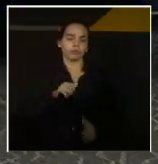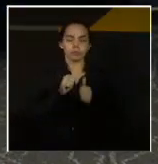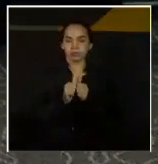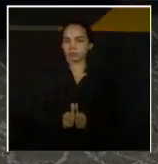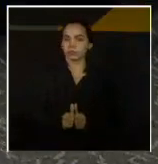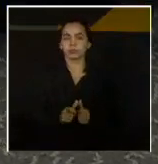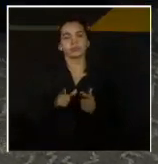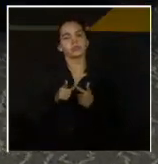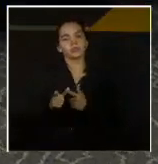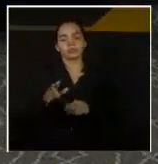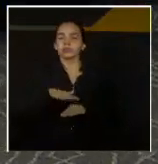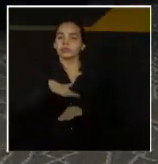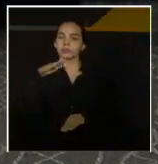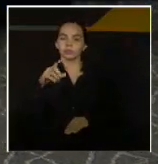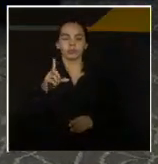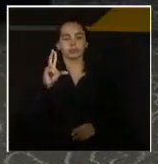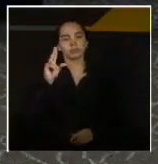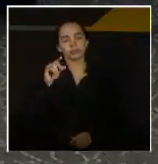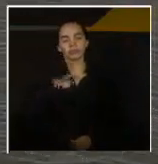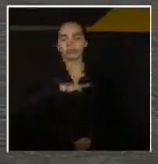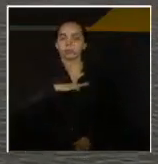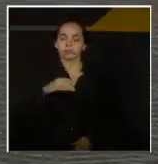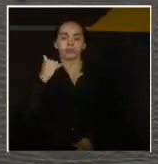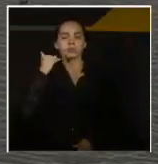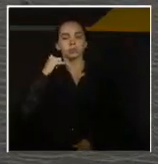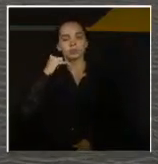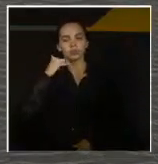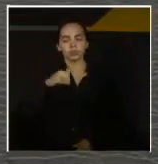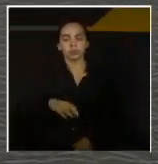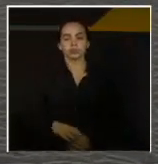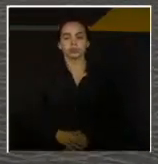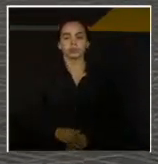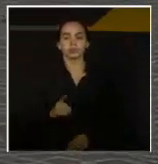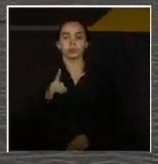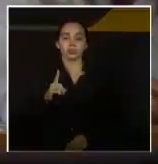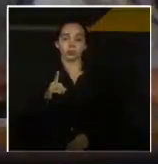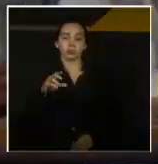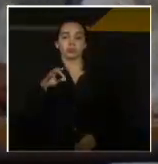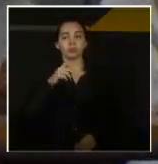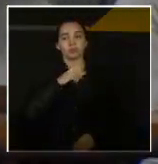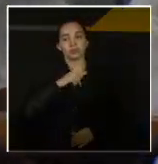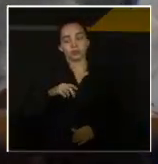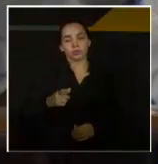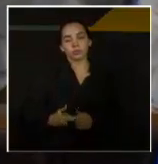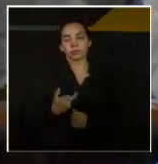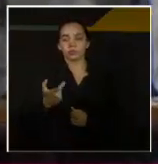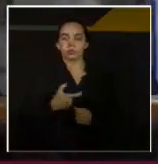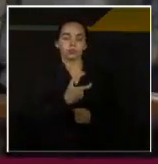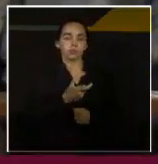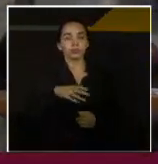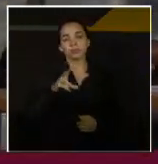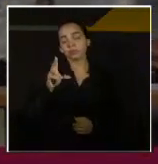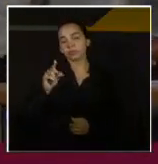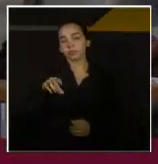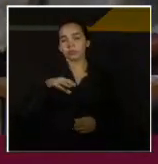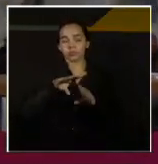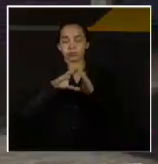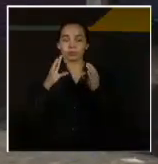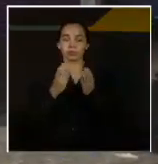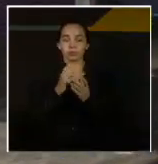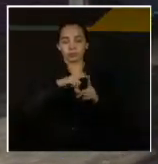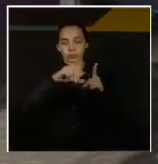tenemos. No nos podemos conformar con un Yucatán con uno de los peores niveles de salarios en todo el país. Ocupamos el